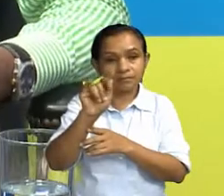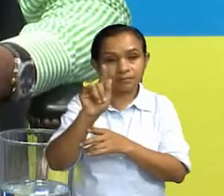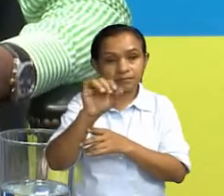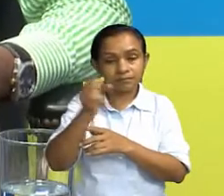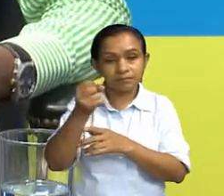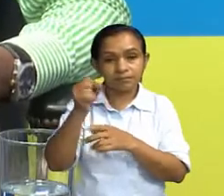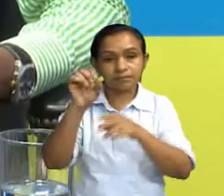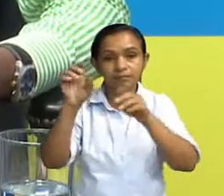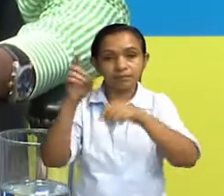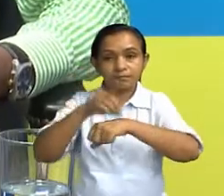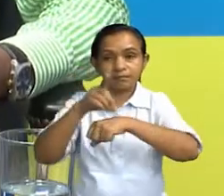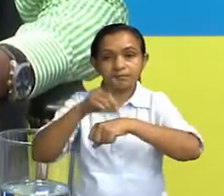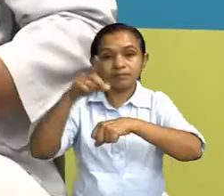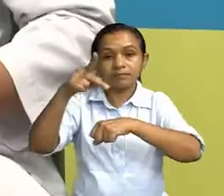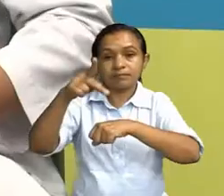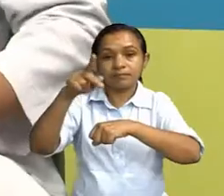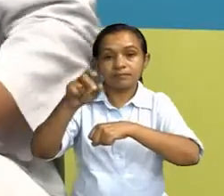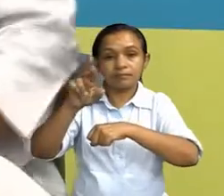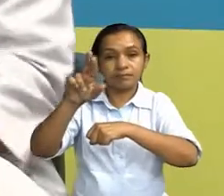doctora Carla Altamirano, quien es